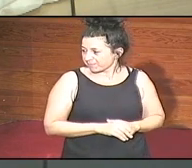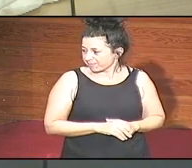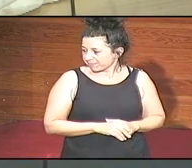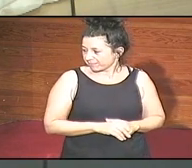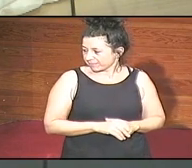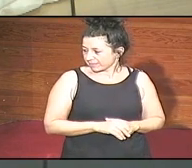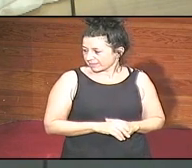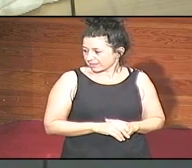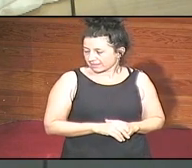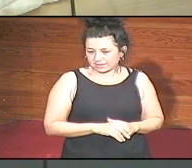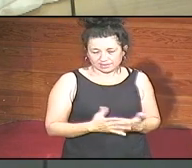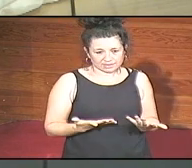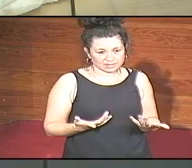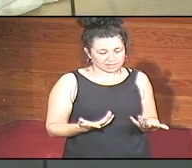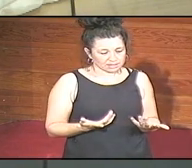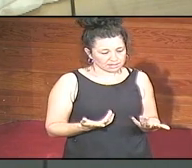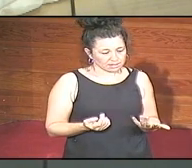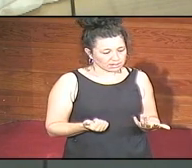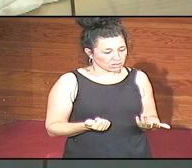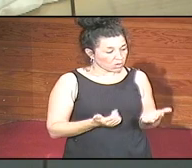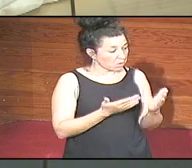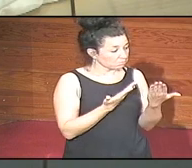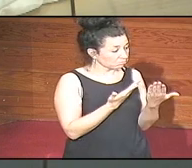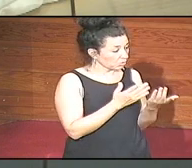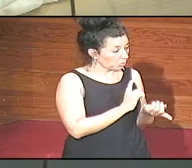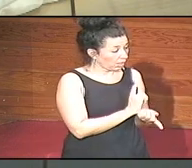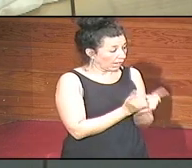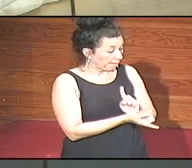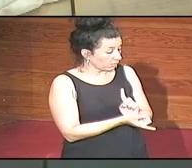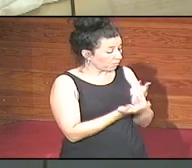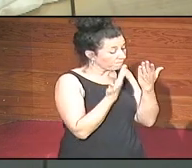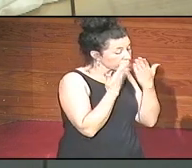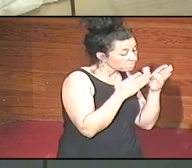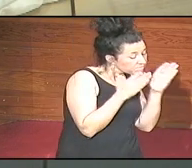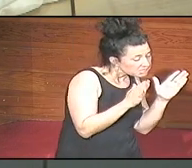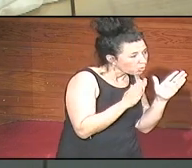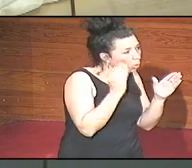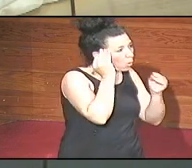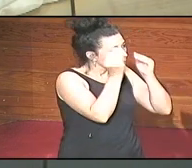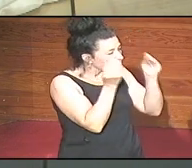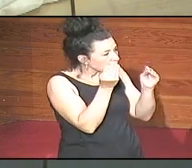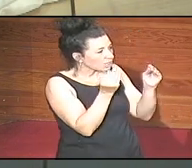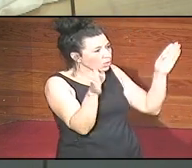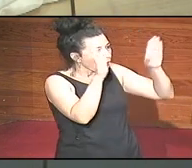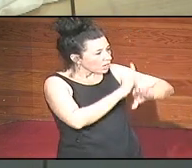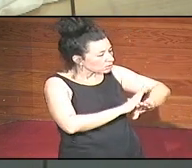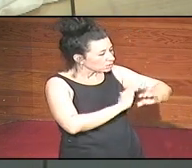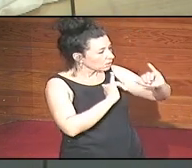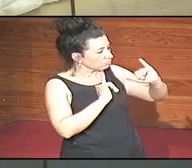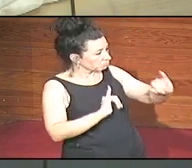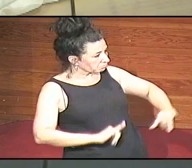transición entre que estén mirando facebook o estén pensando en salir con sus colegas esa noche